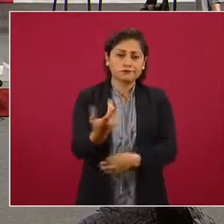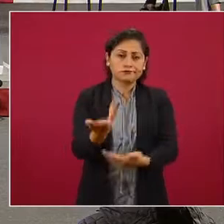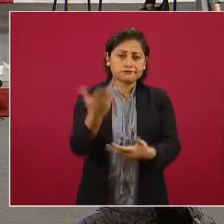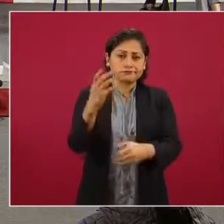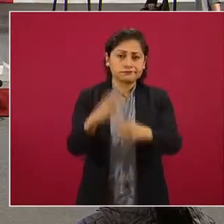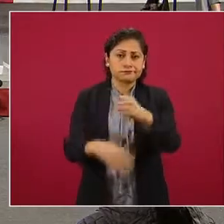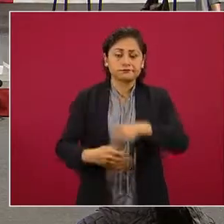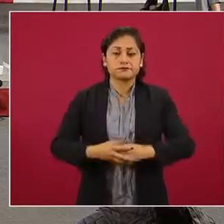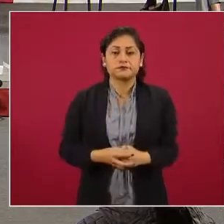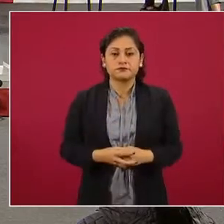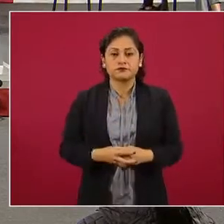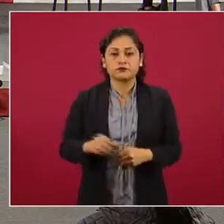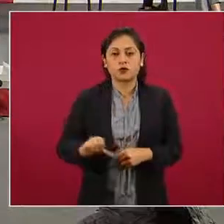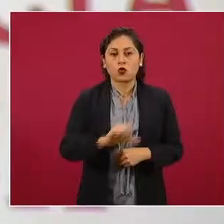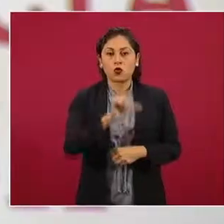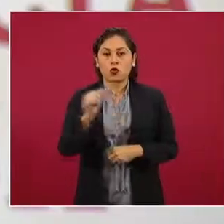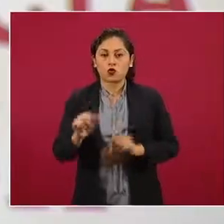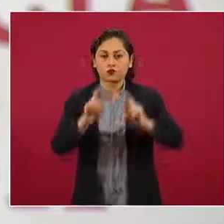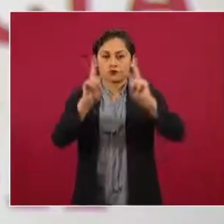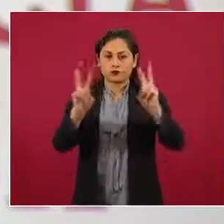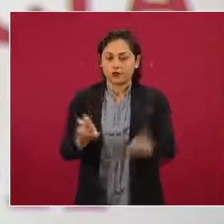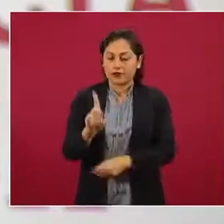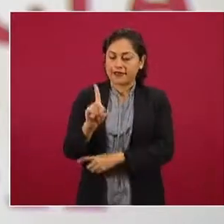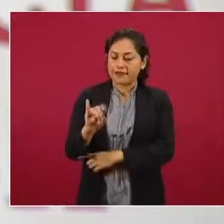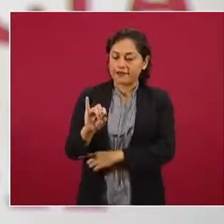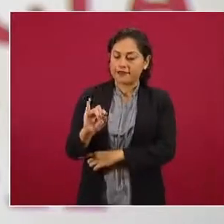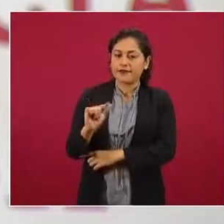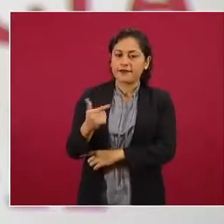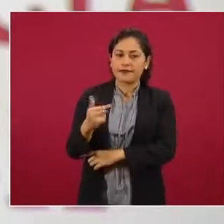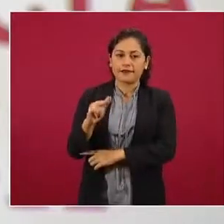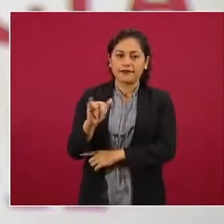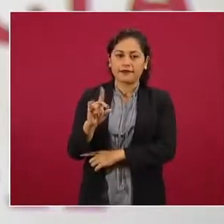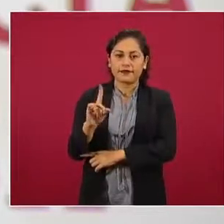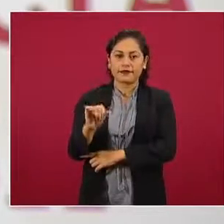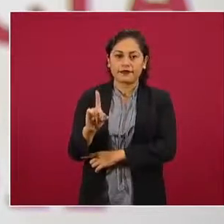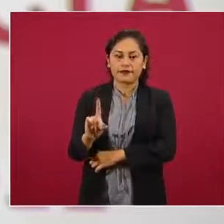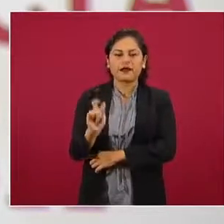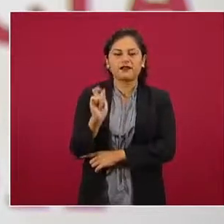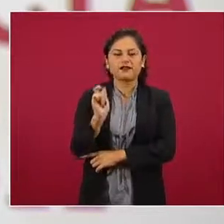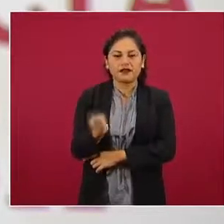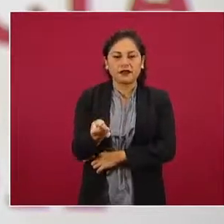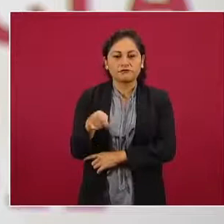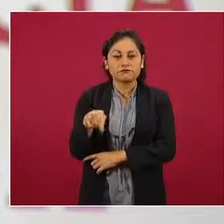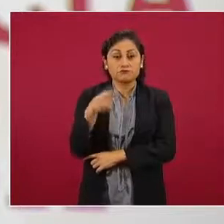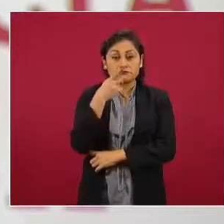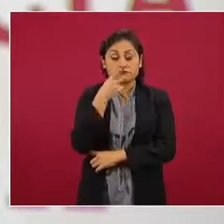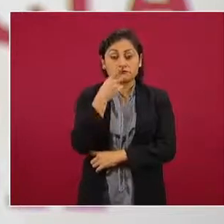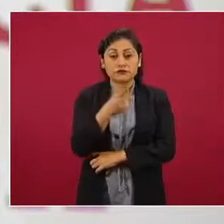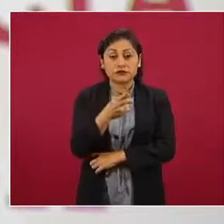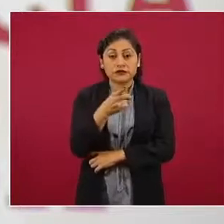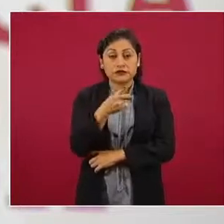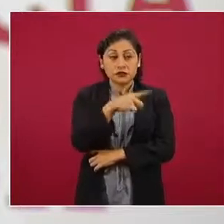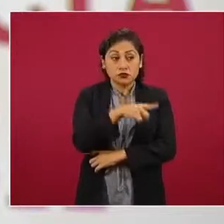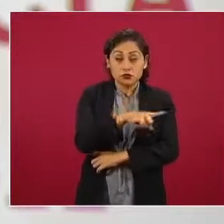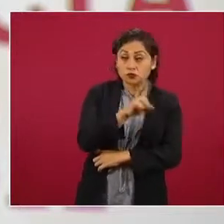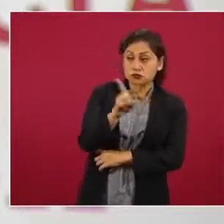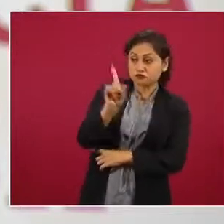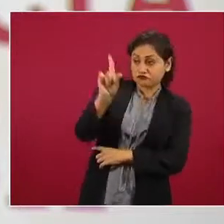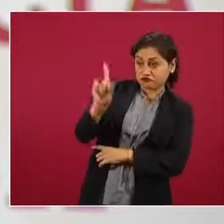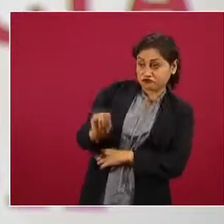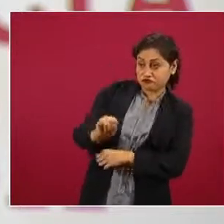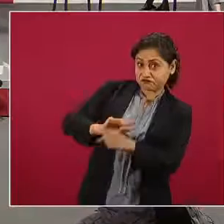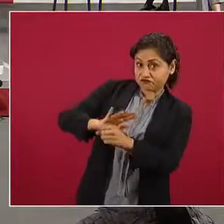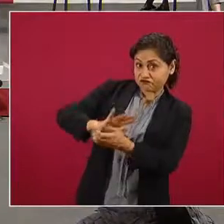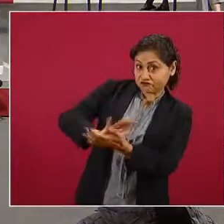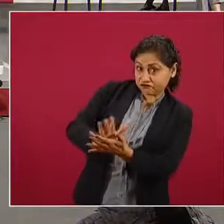De la dignidad, punto 3, no se debe humillar a nadie. La dignidad